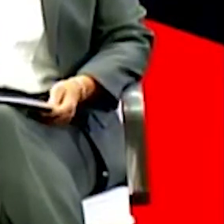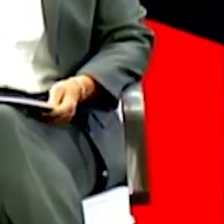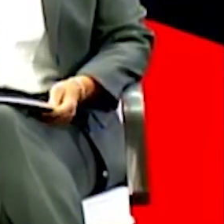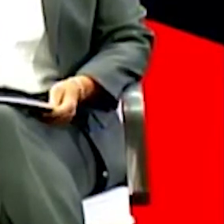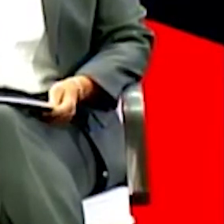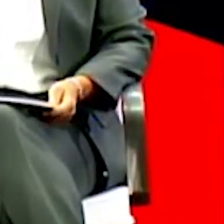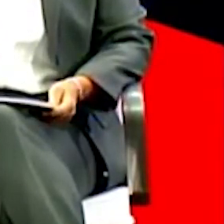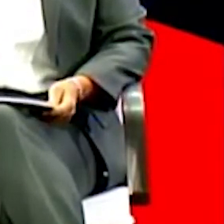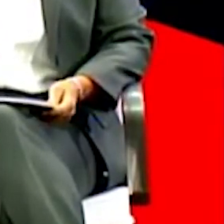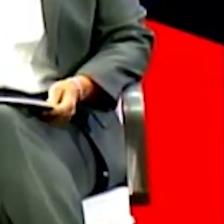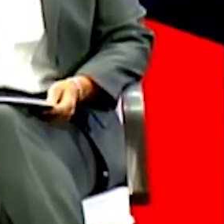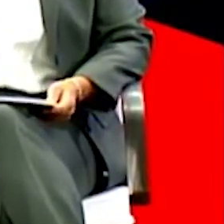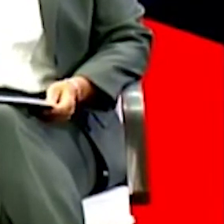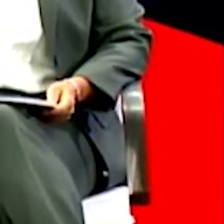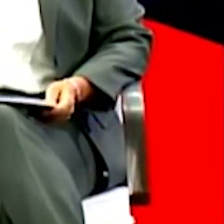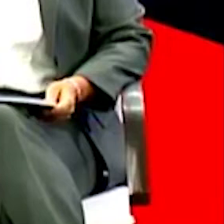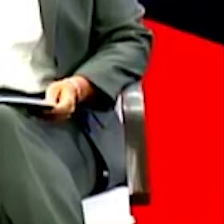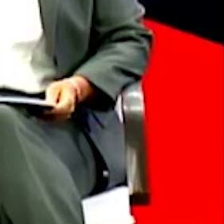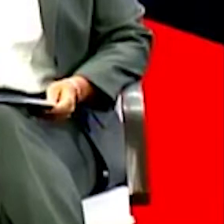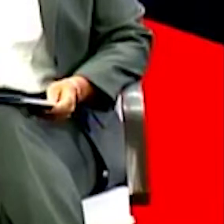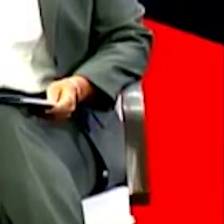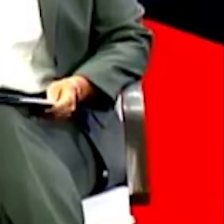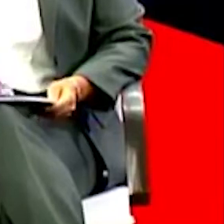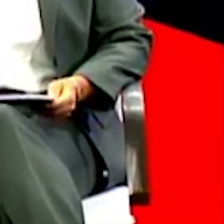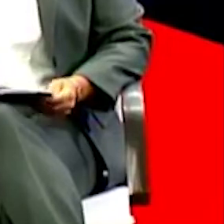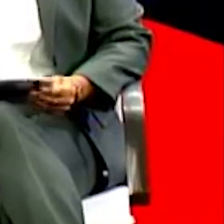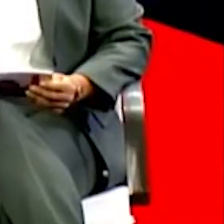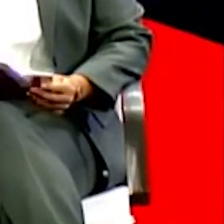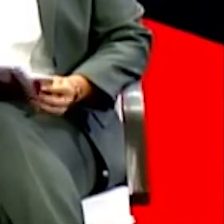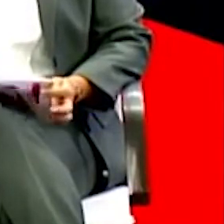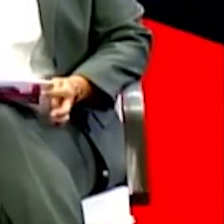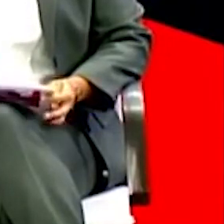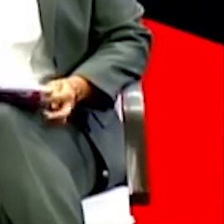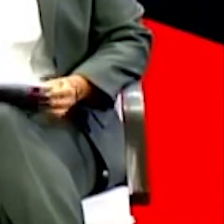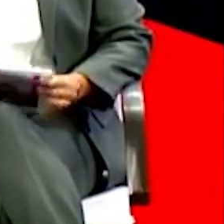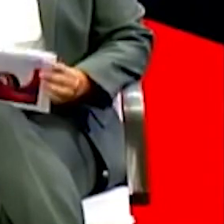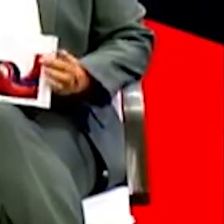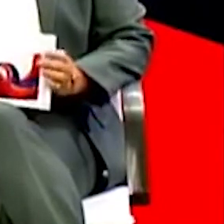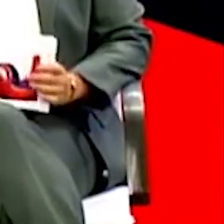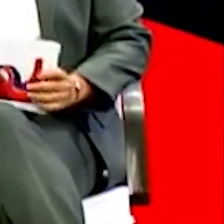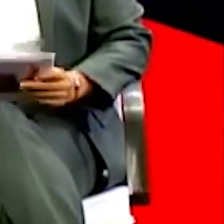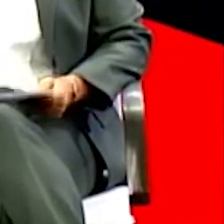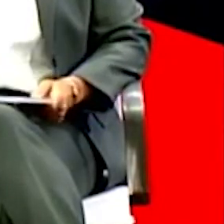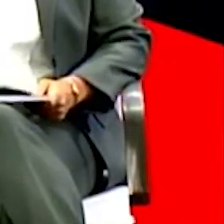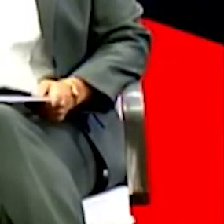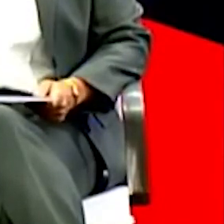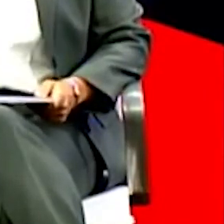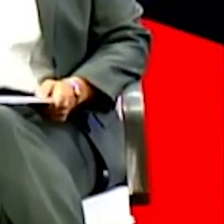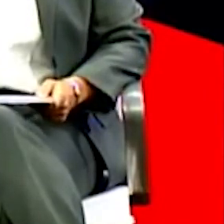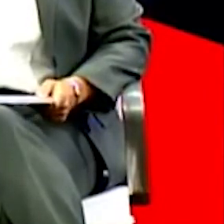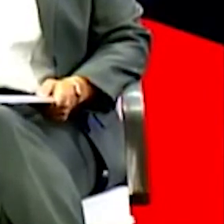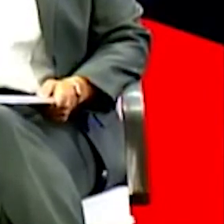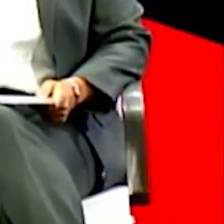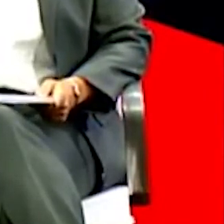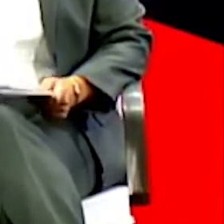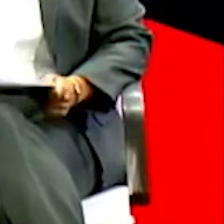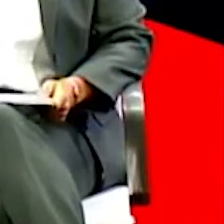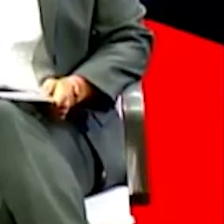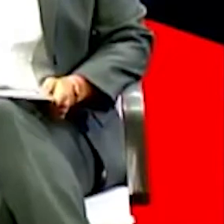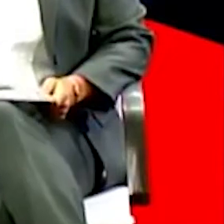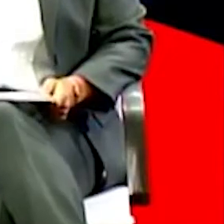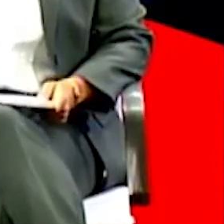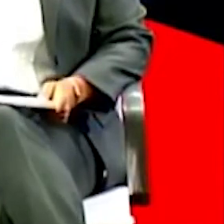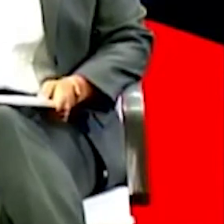del Facebook Live del Tribunal Supremo de Elecciones. Les saludamos Sergio Araya y Evelyn Villarreal.